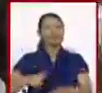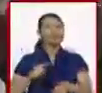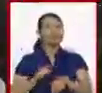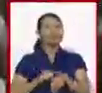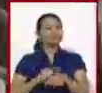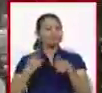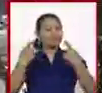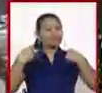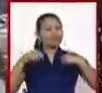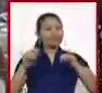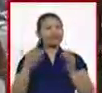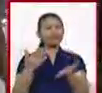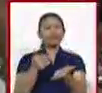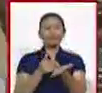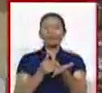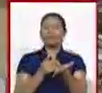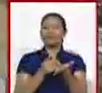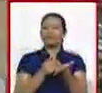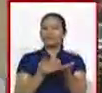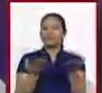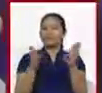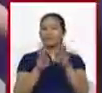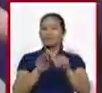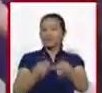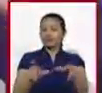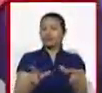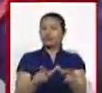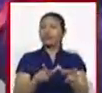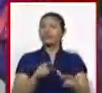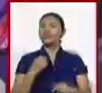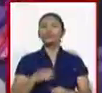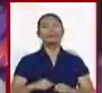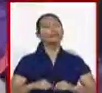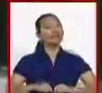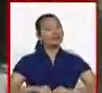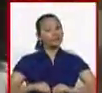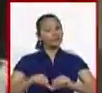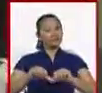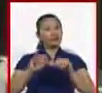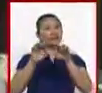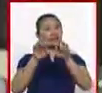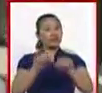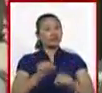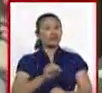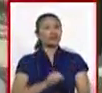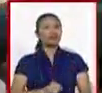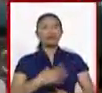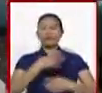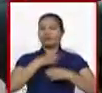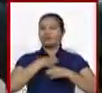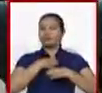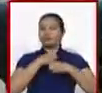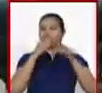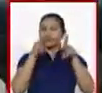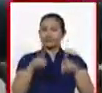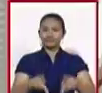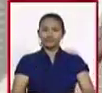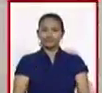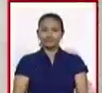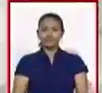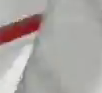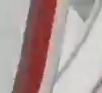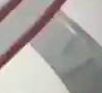el momento que pretendían cerrar los accesos al lugar. La zona aún permanece tomada por los